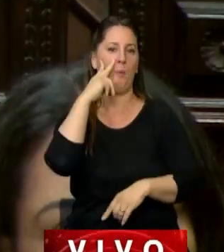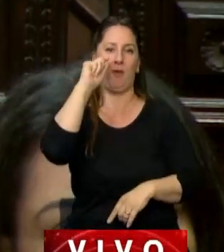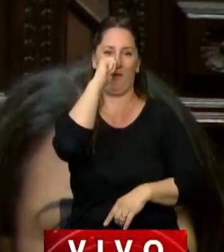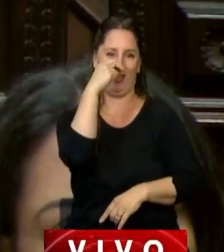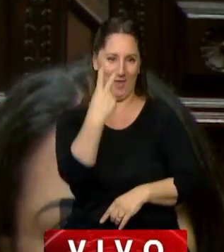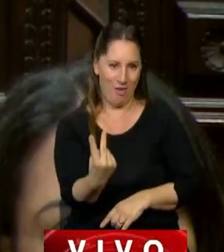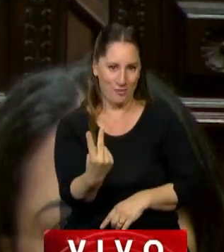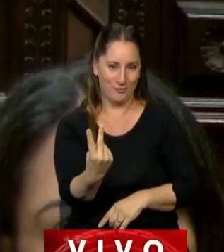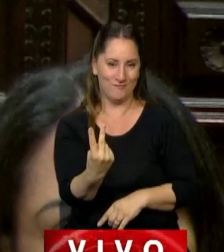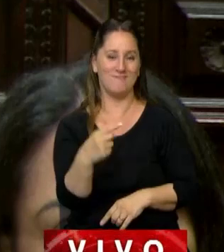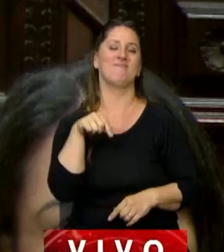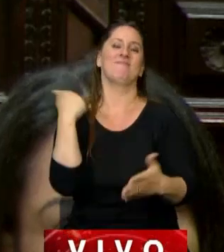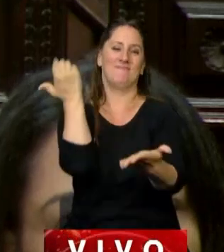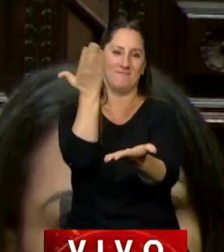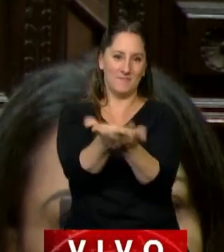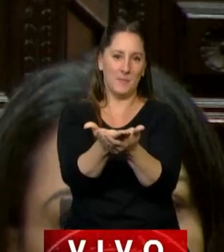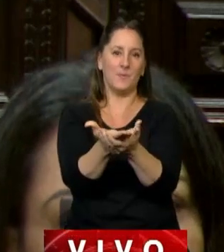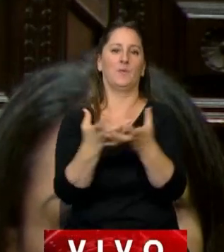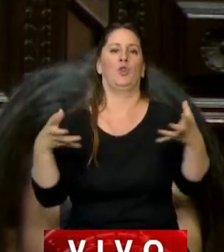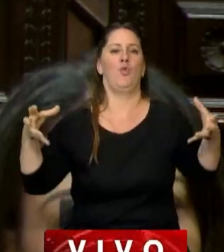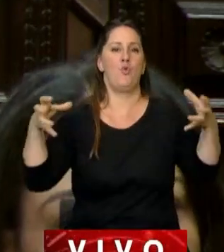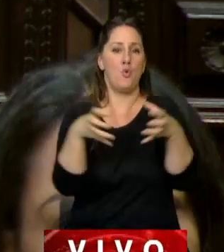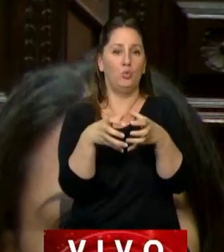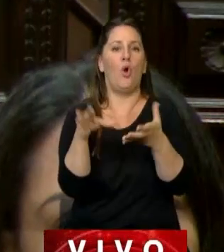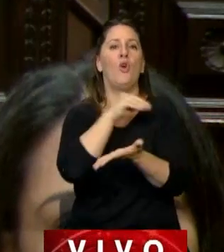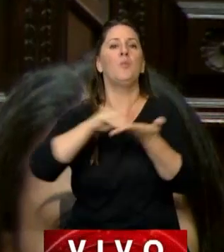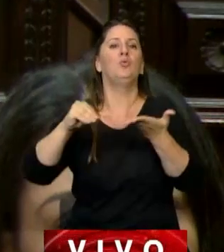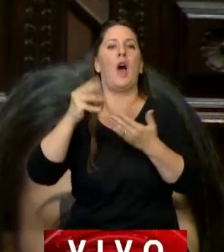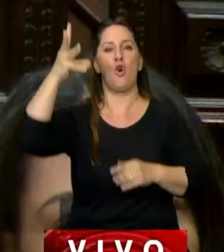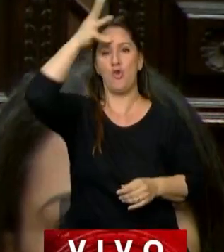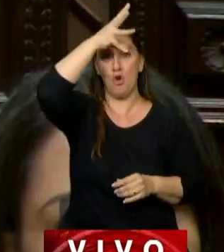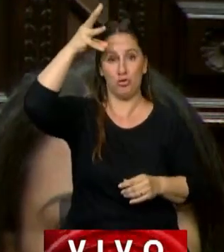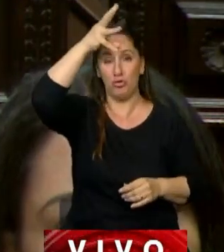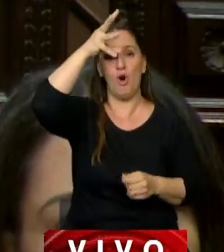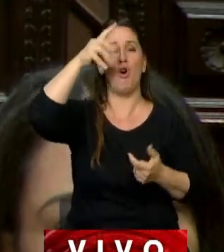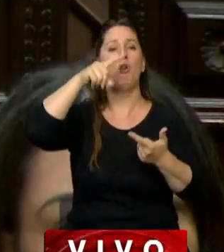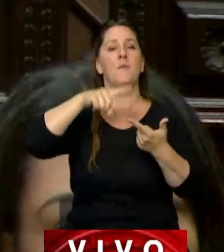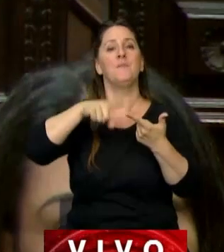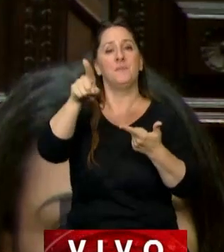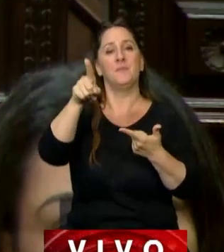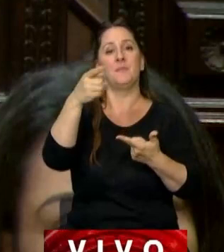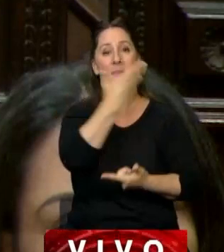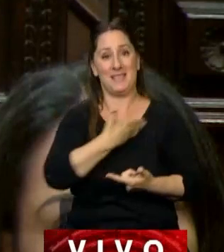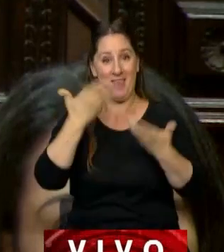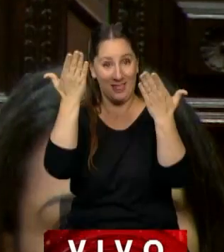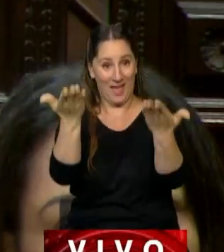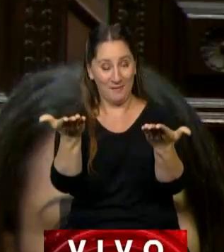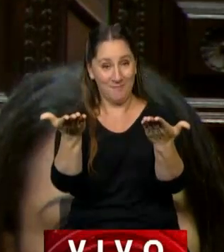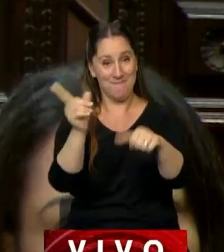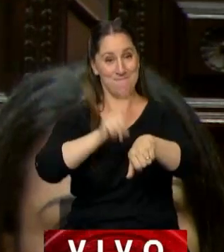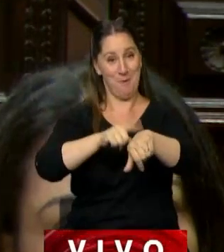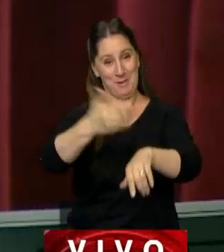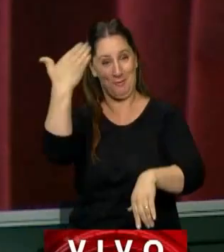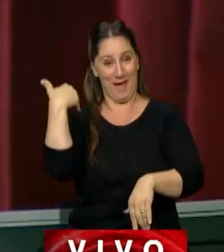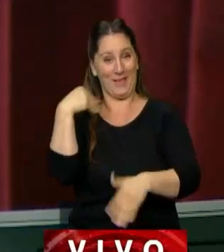2022, que pudimos presentar en conjunto con el diputado Grosso, con usted, señora Presidenta, que en ese